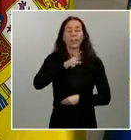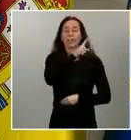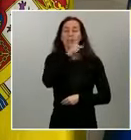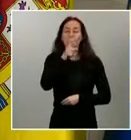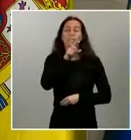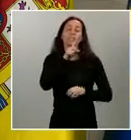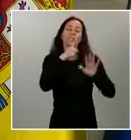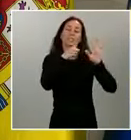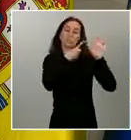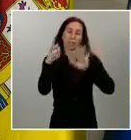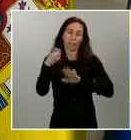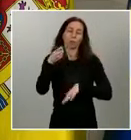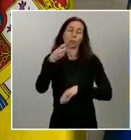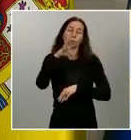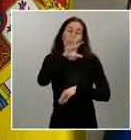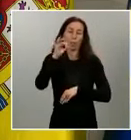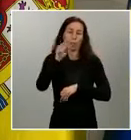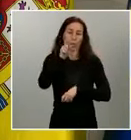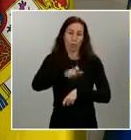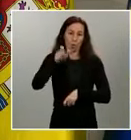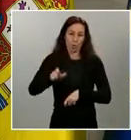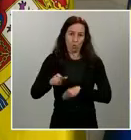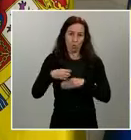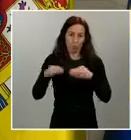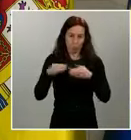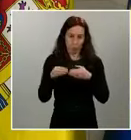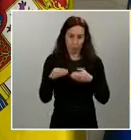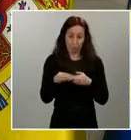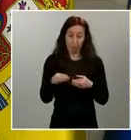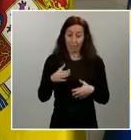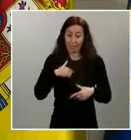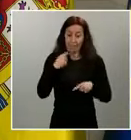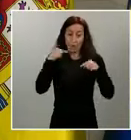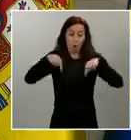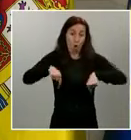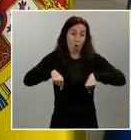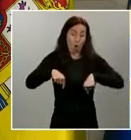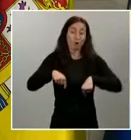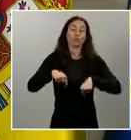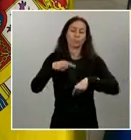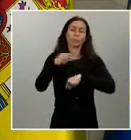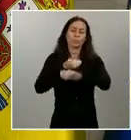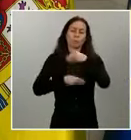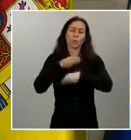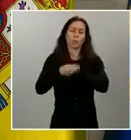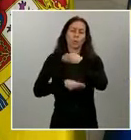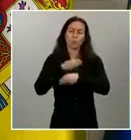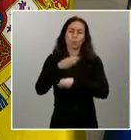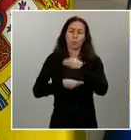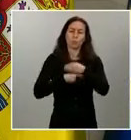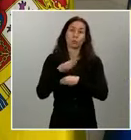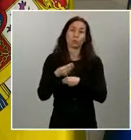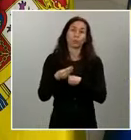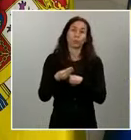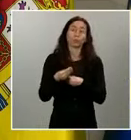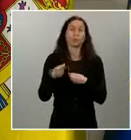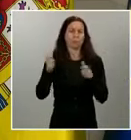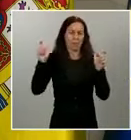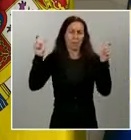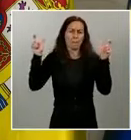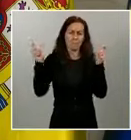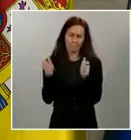100.650 usuarios. Es decir, que en la hora de punta de hoy el nivel de utilización ha sido algo inferior al